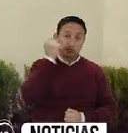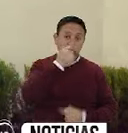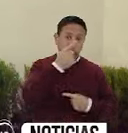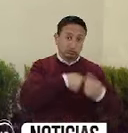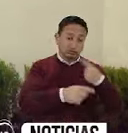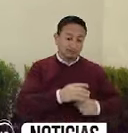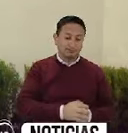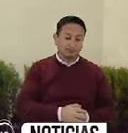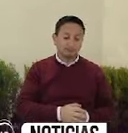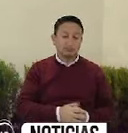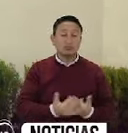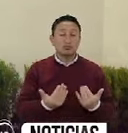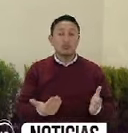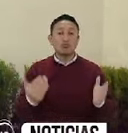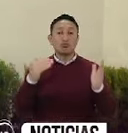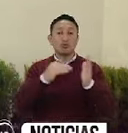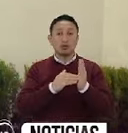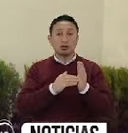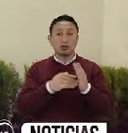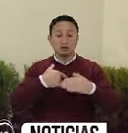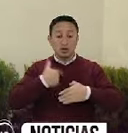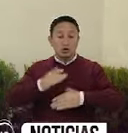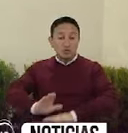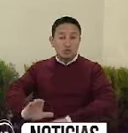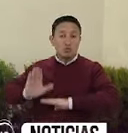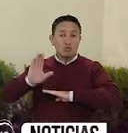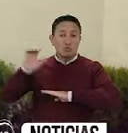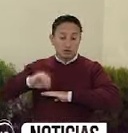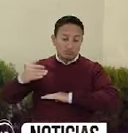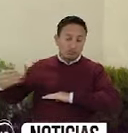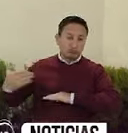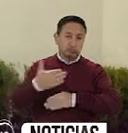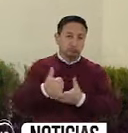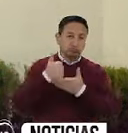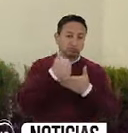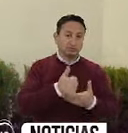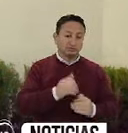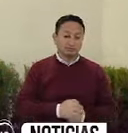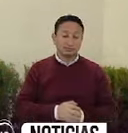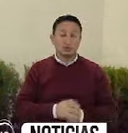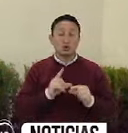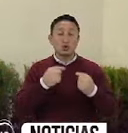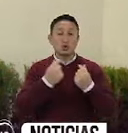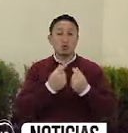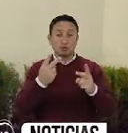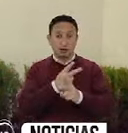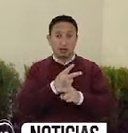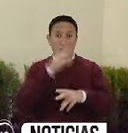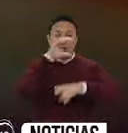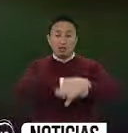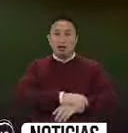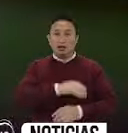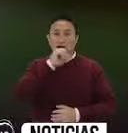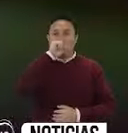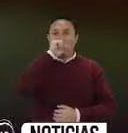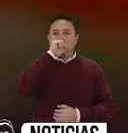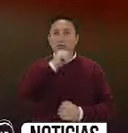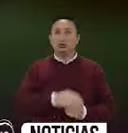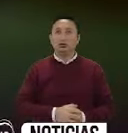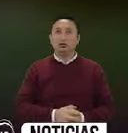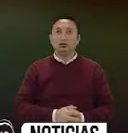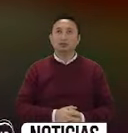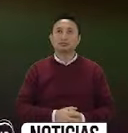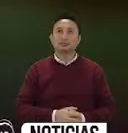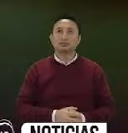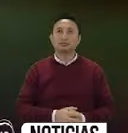esto nosotros estamos nuevamente reiterando el compromiso que tenemos y sobre todo estamos golpeando a los grupos delictivos del sector. Además, se